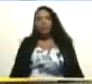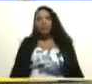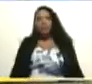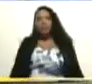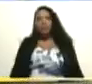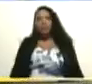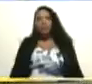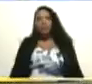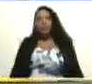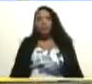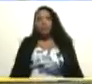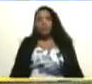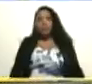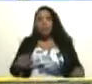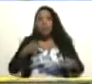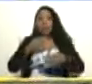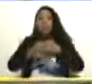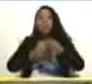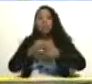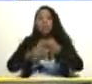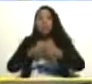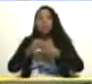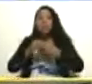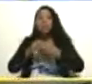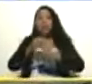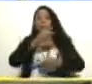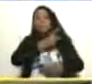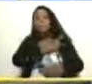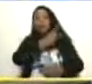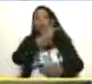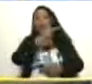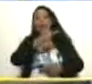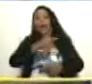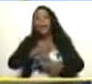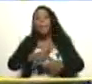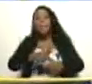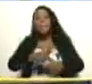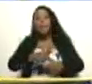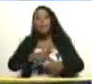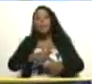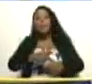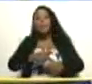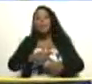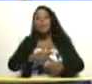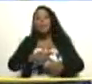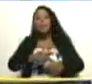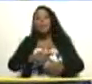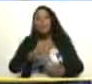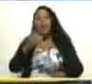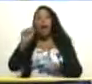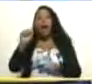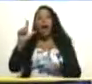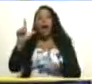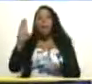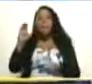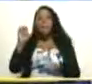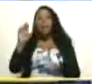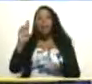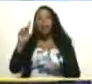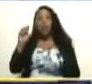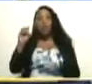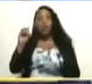Y apeló al poema de Alberto Arbelo